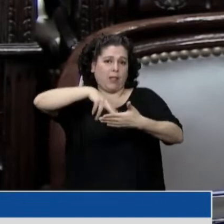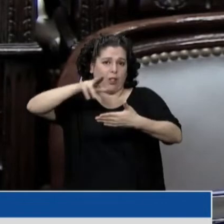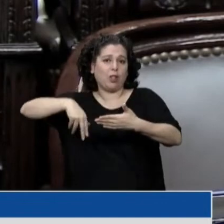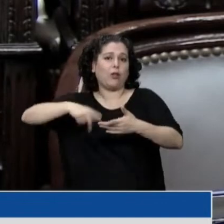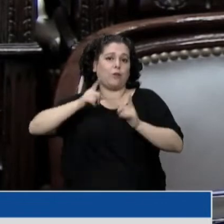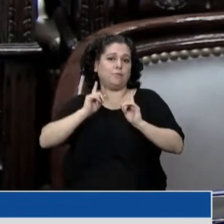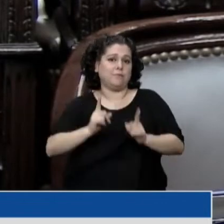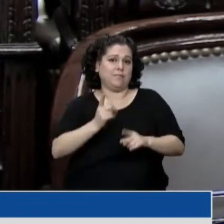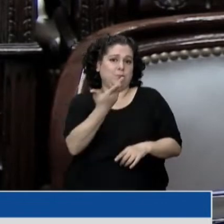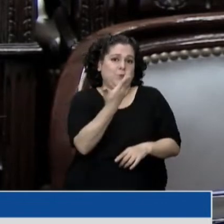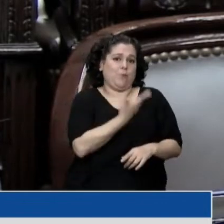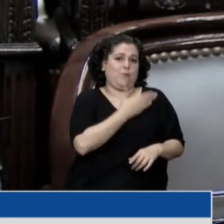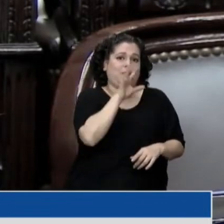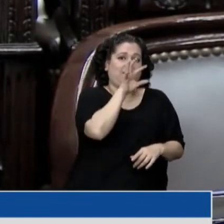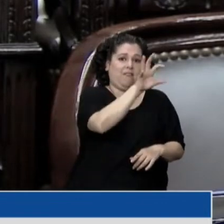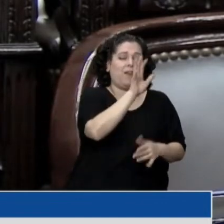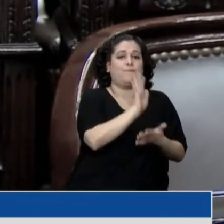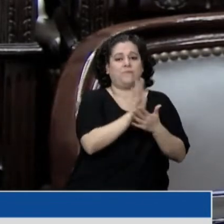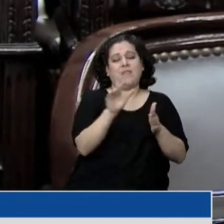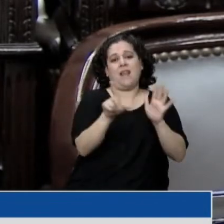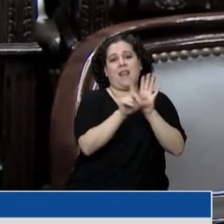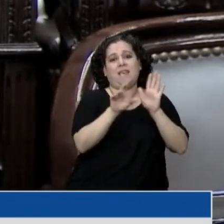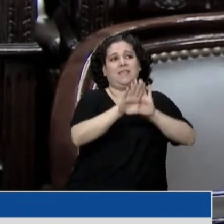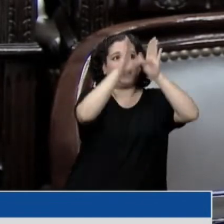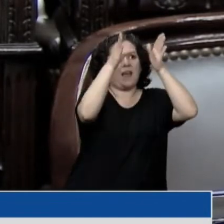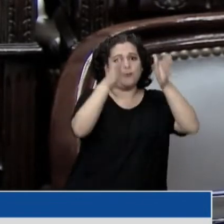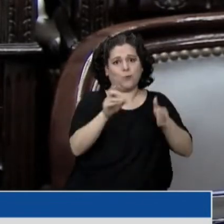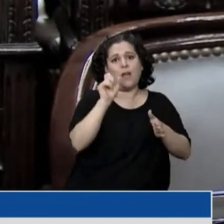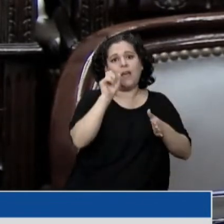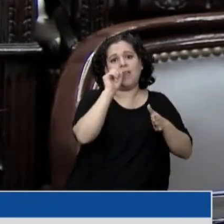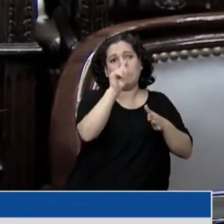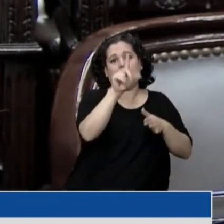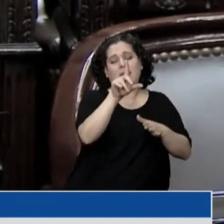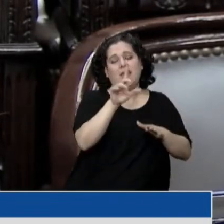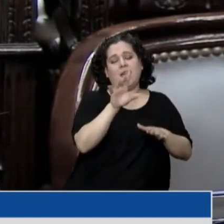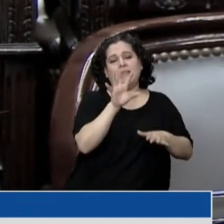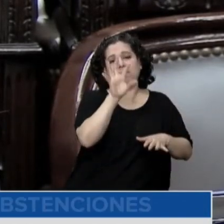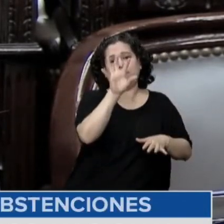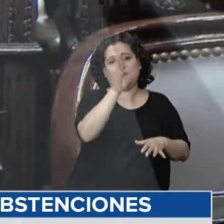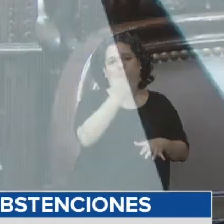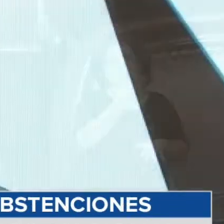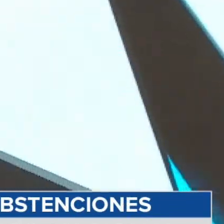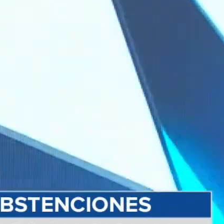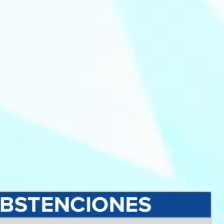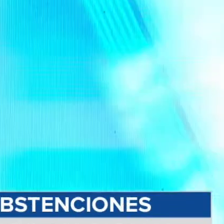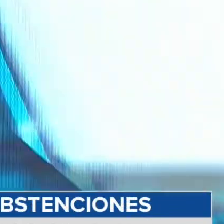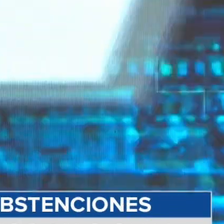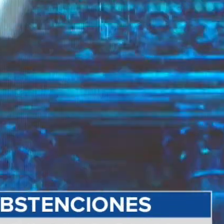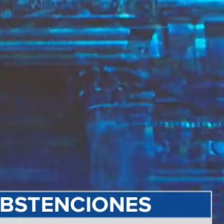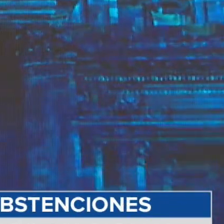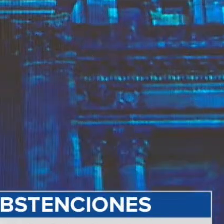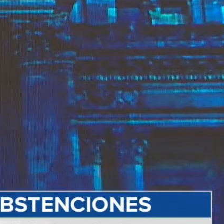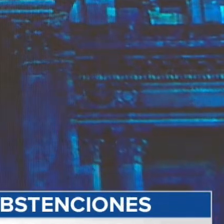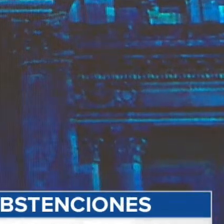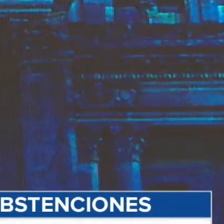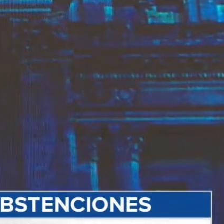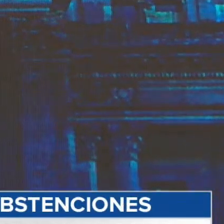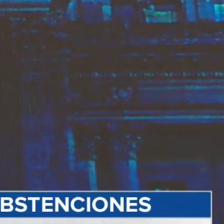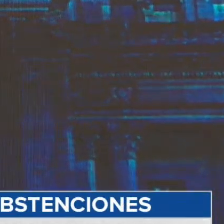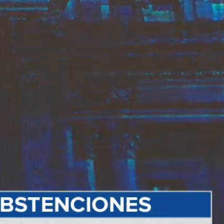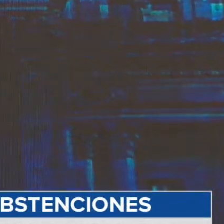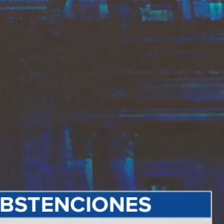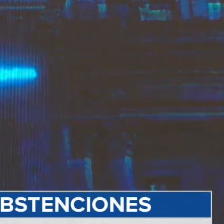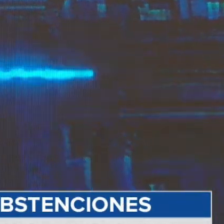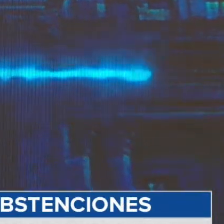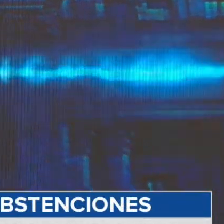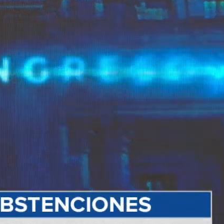pidió al pintor que sea la legislatura de la provincia de Santa Fe. Y escuchábamos el pedido en el recinto